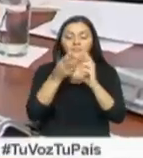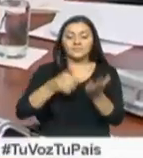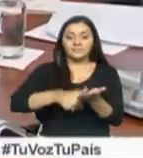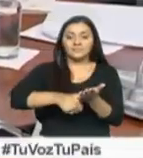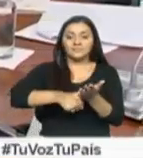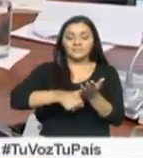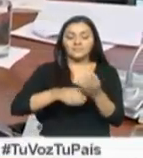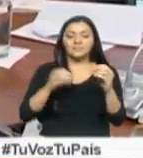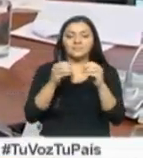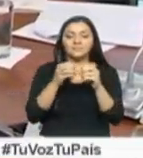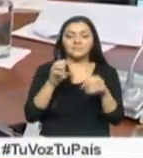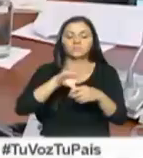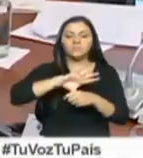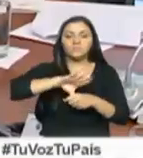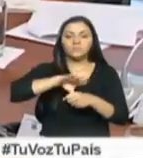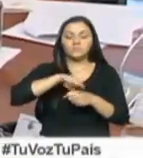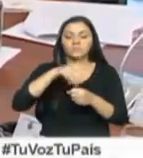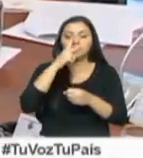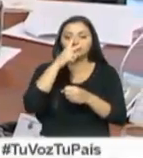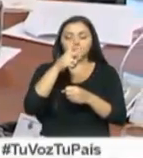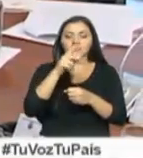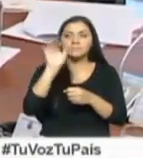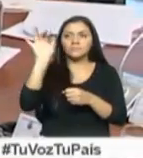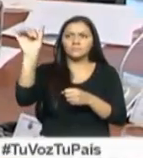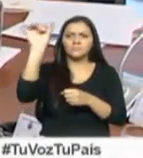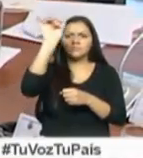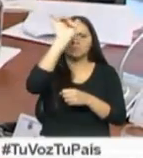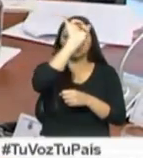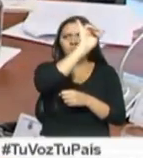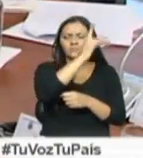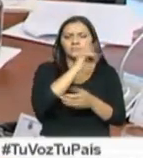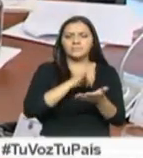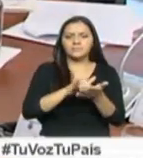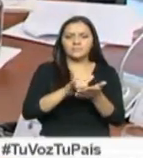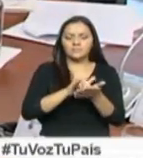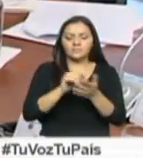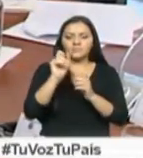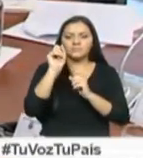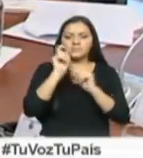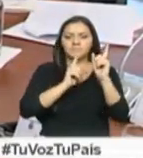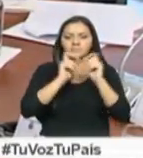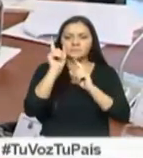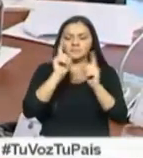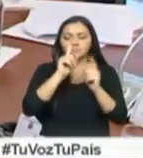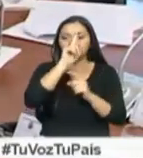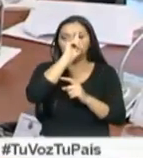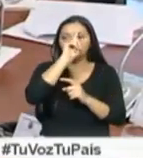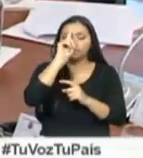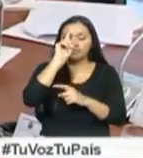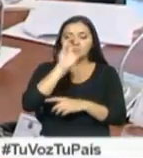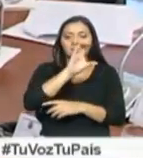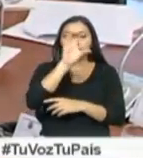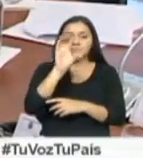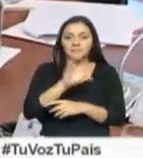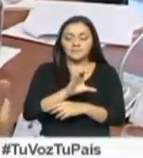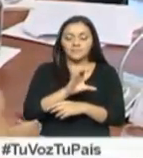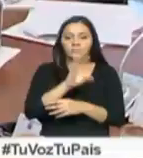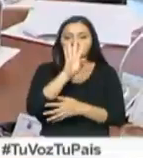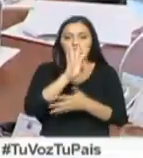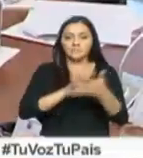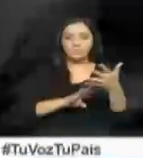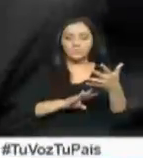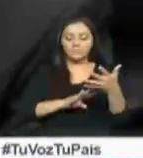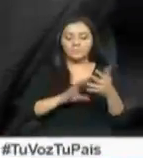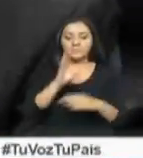identidad en los consulados rentados en Nueva Jersey, Queens, Milán, Madrid, Barcelona, Chicago y Caracas. No obstante, hay un tema